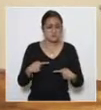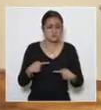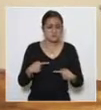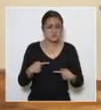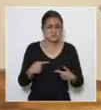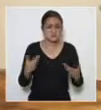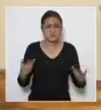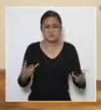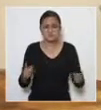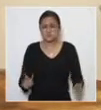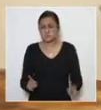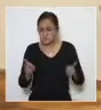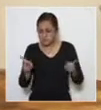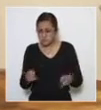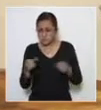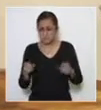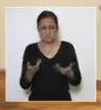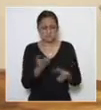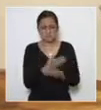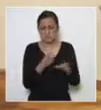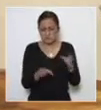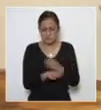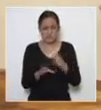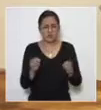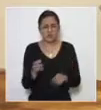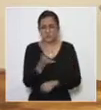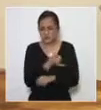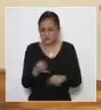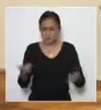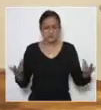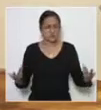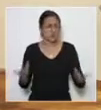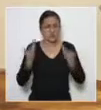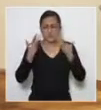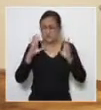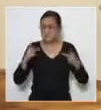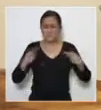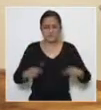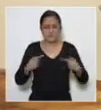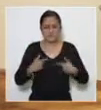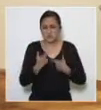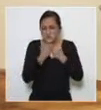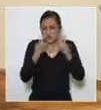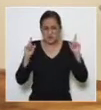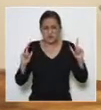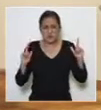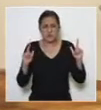a personas, a comerciantes, a industriales, a cualquier persona física,